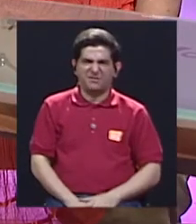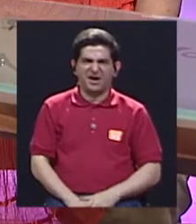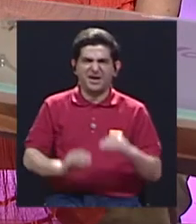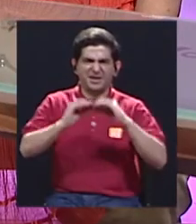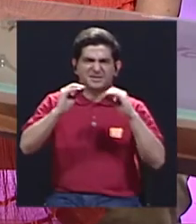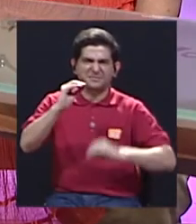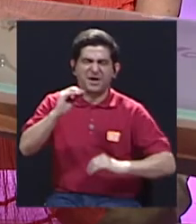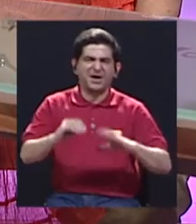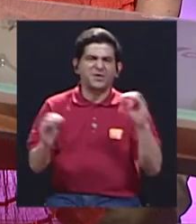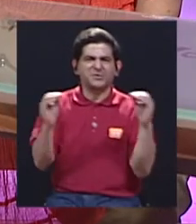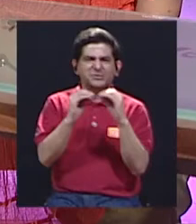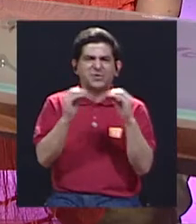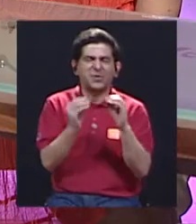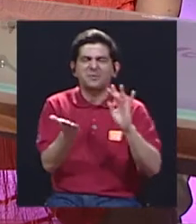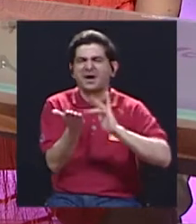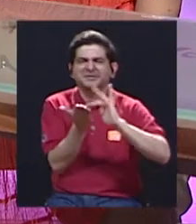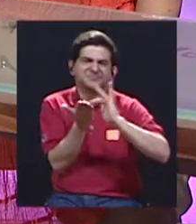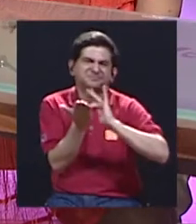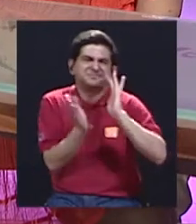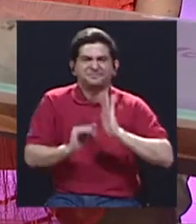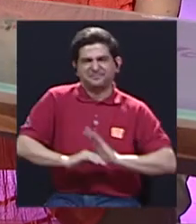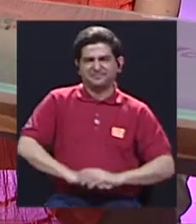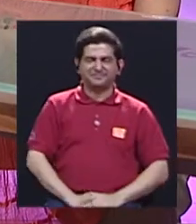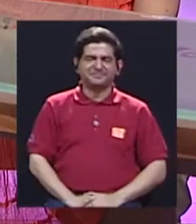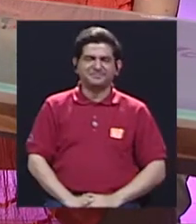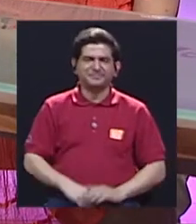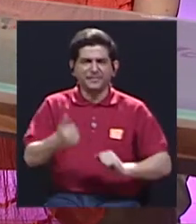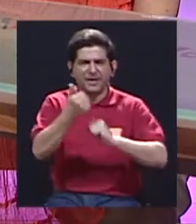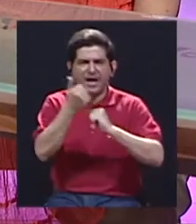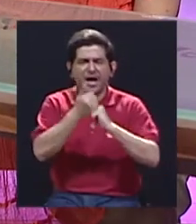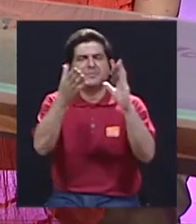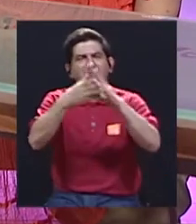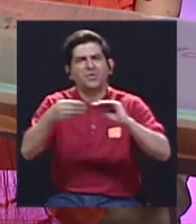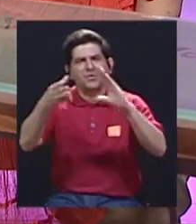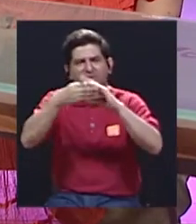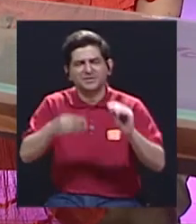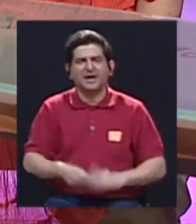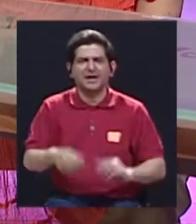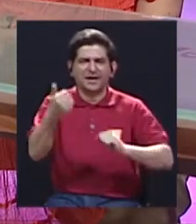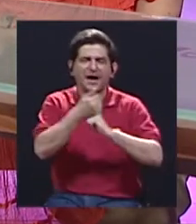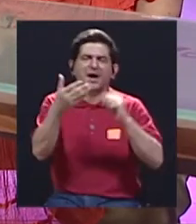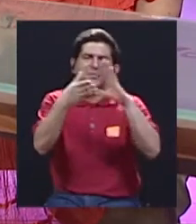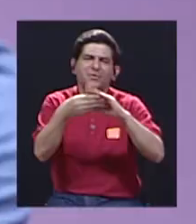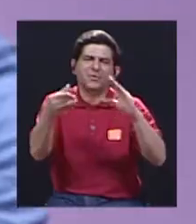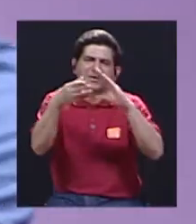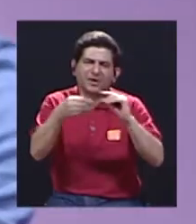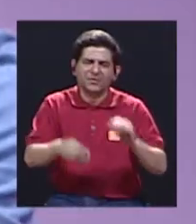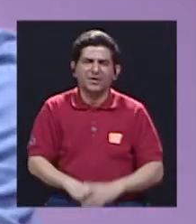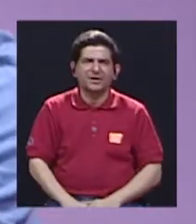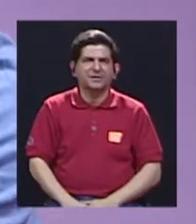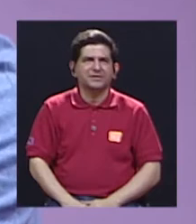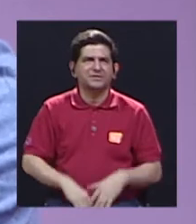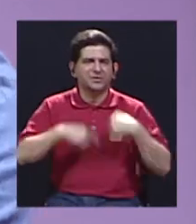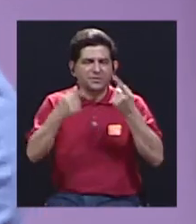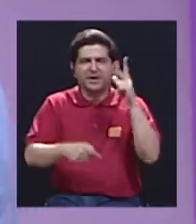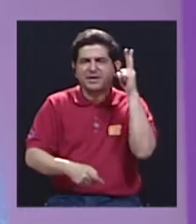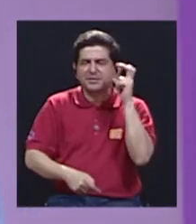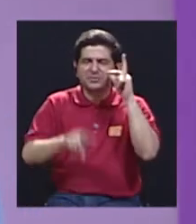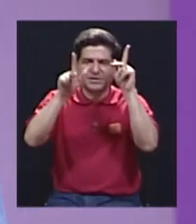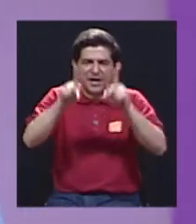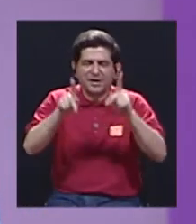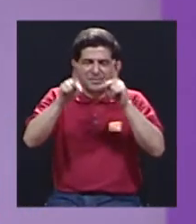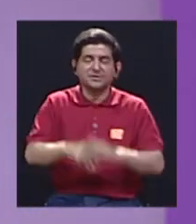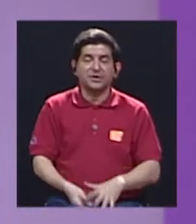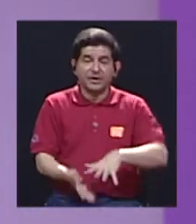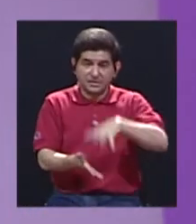menos táctil o más tranqui total que apoyemos a la narración apoyemos los cuentos vayamos a escuchar cuenteros